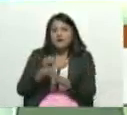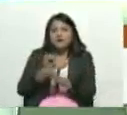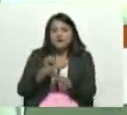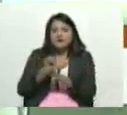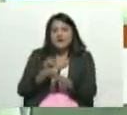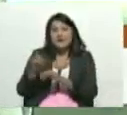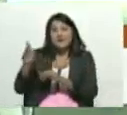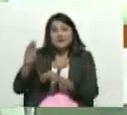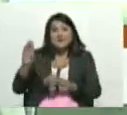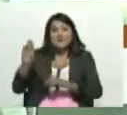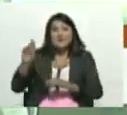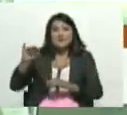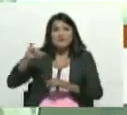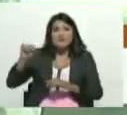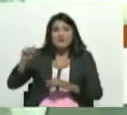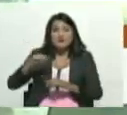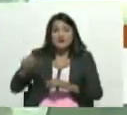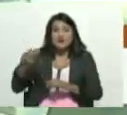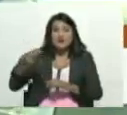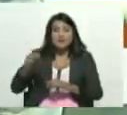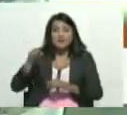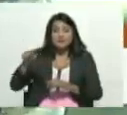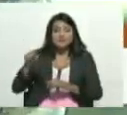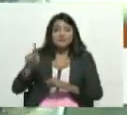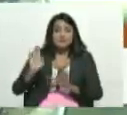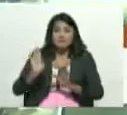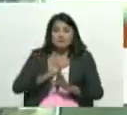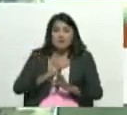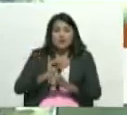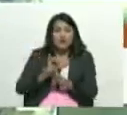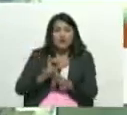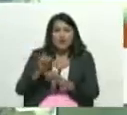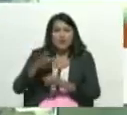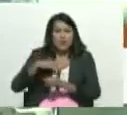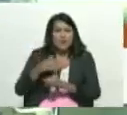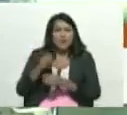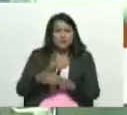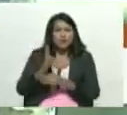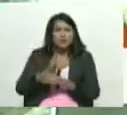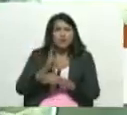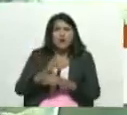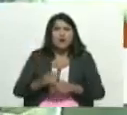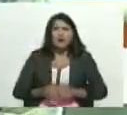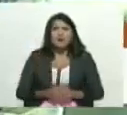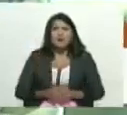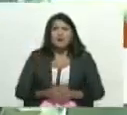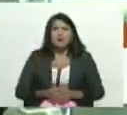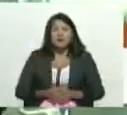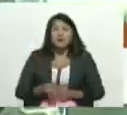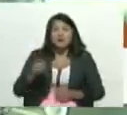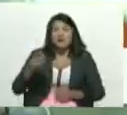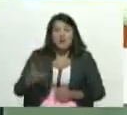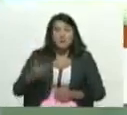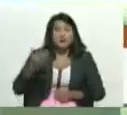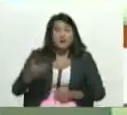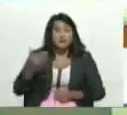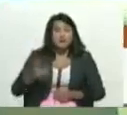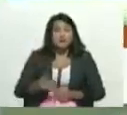hizo una tarea con un hombre de esa importancia estratégica para la humanidad hoy habla